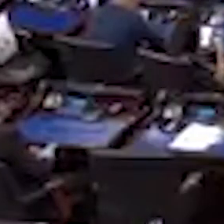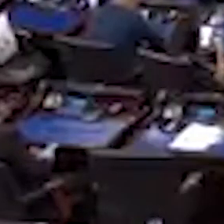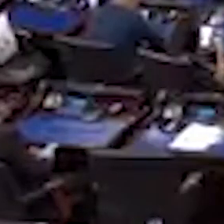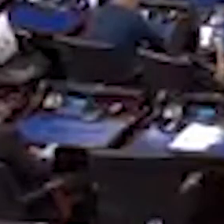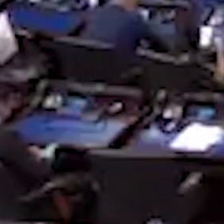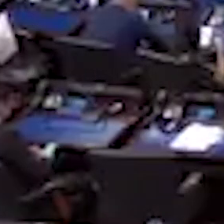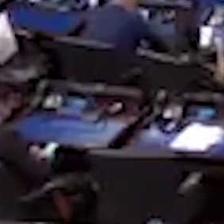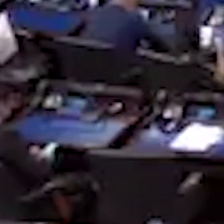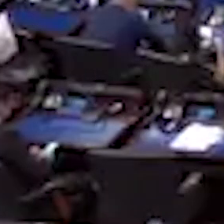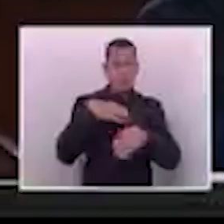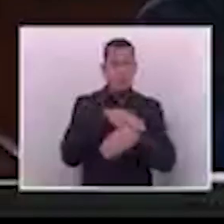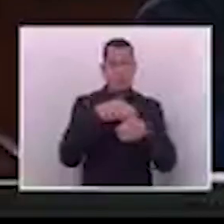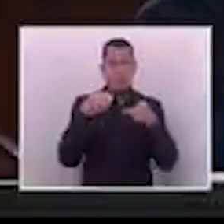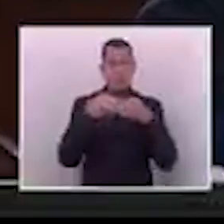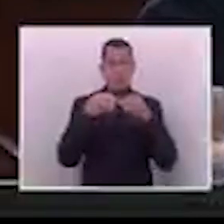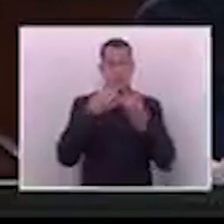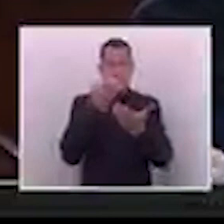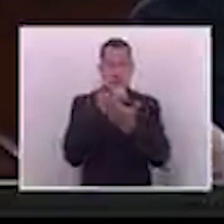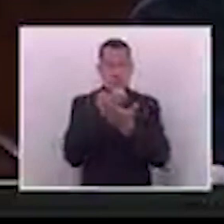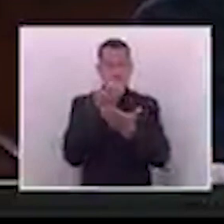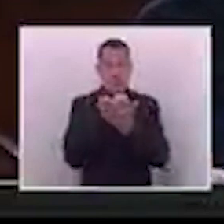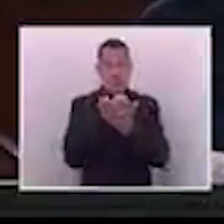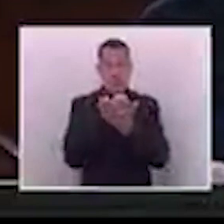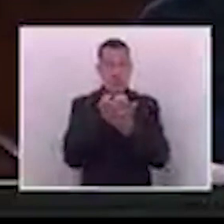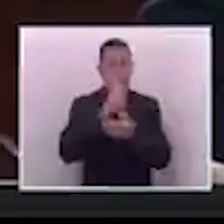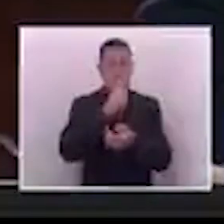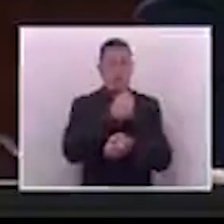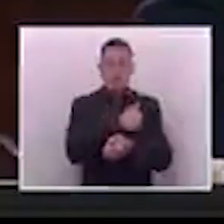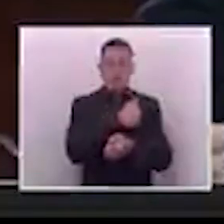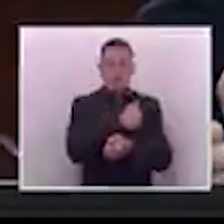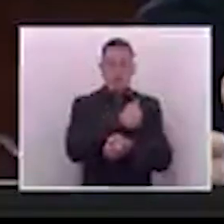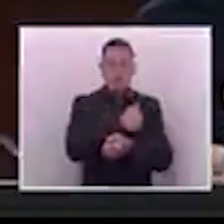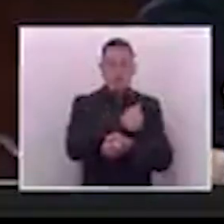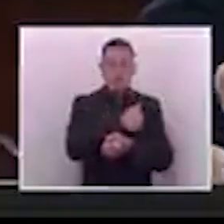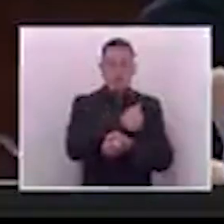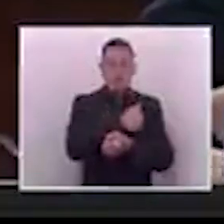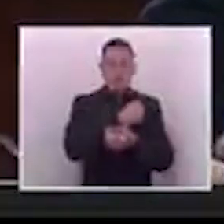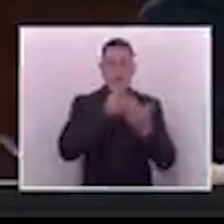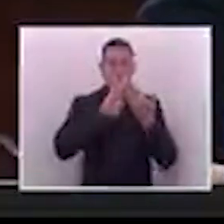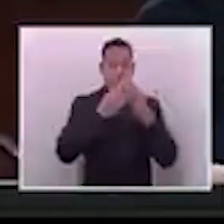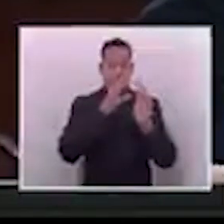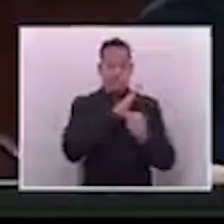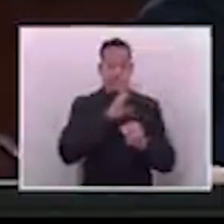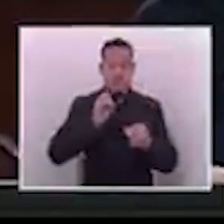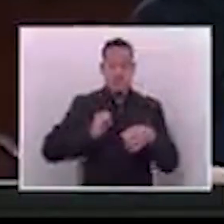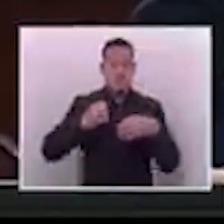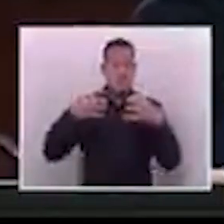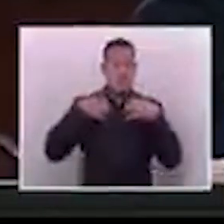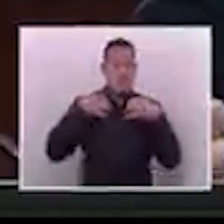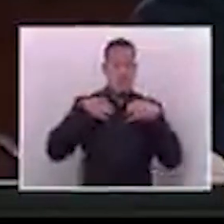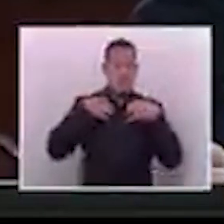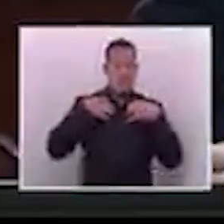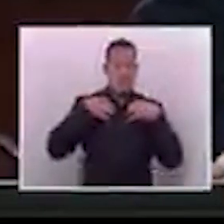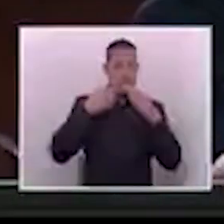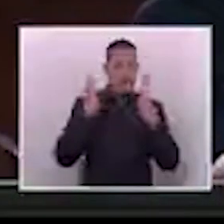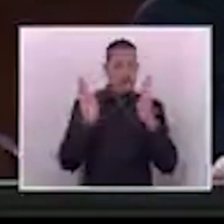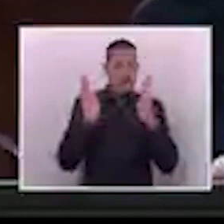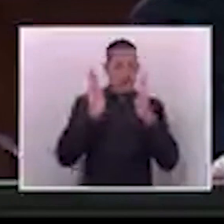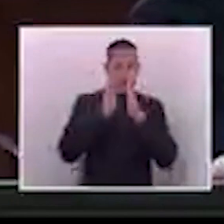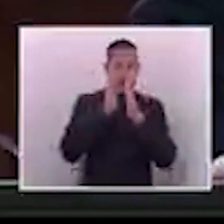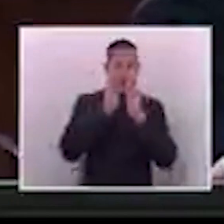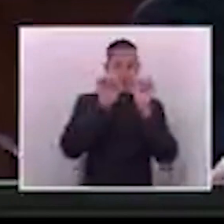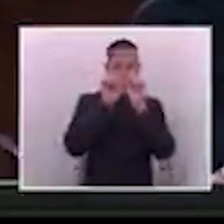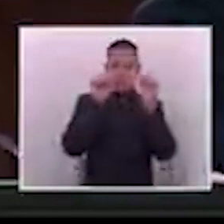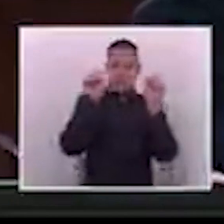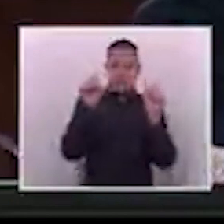endeudamiento para el país es completamente irresponsable hacia los salvadoreños y salvadoreñas que se enfrentarán a